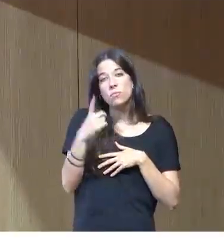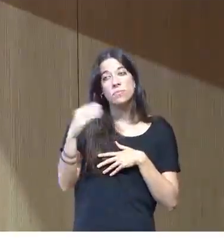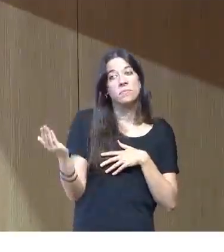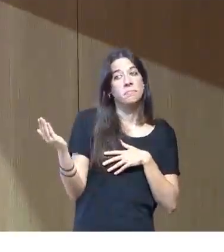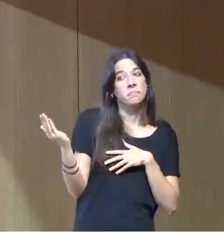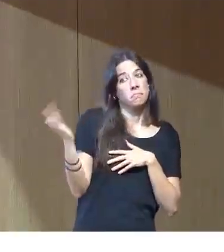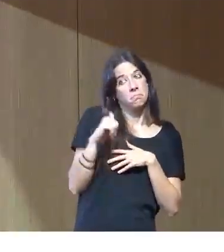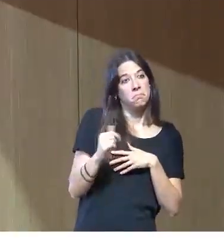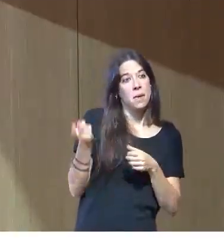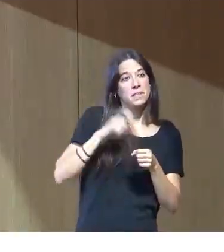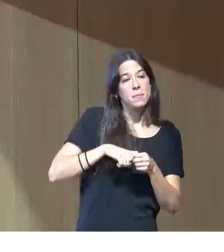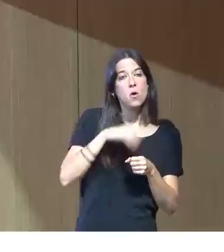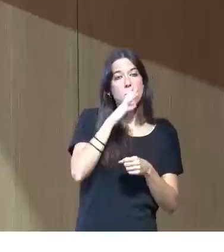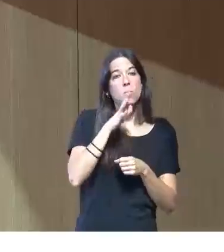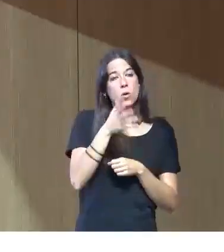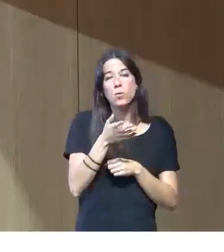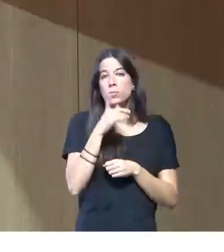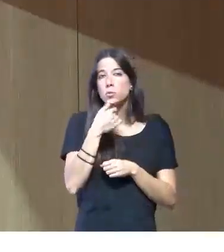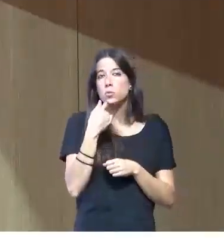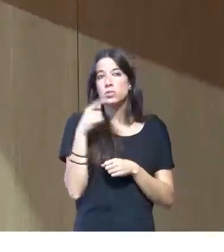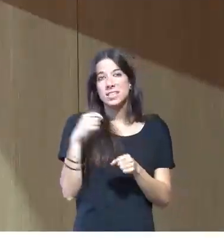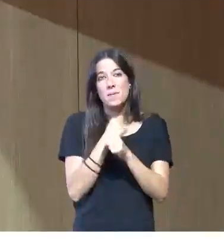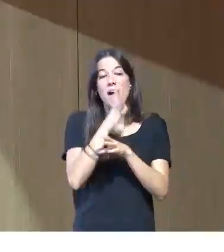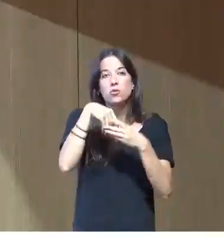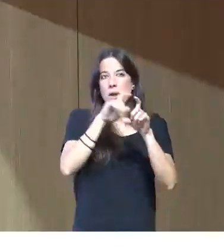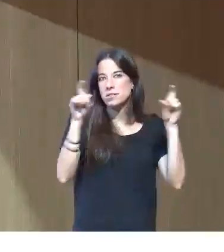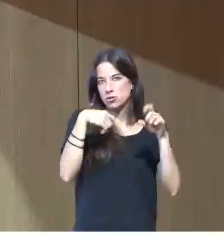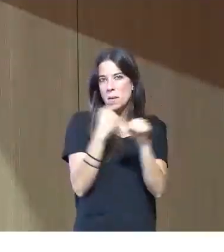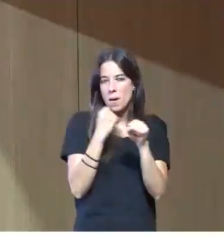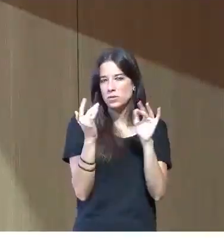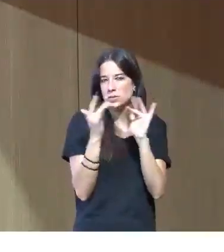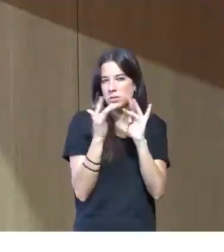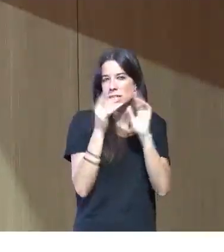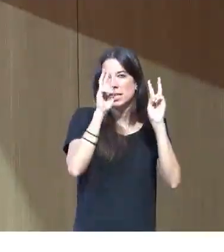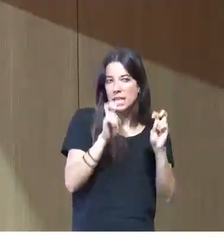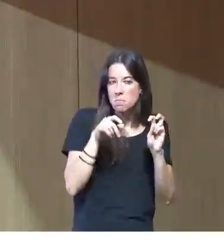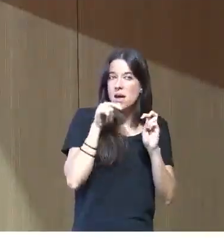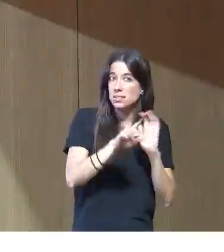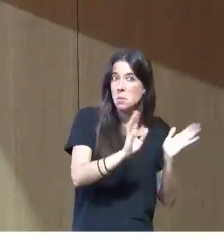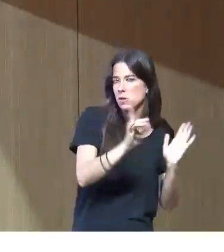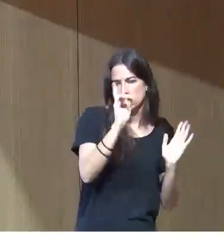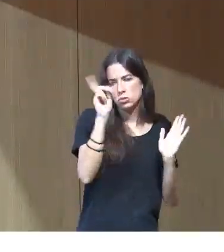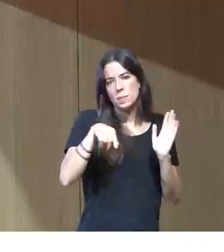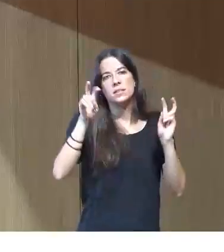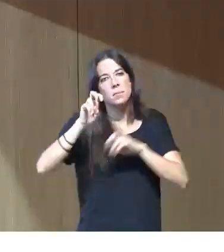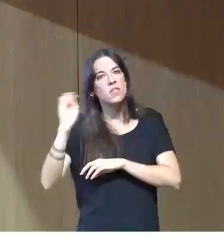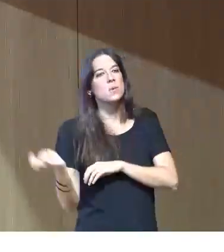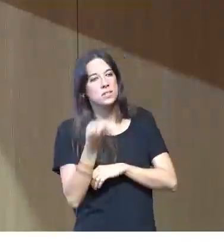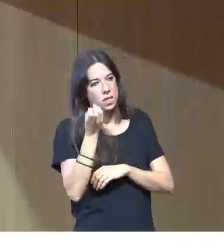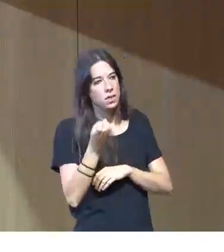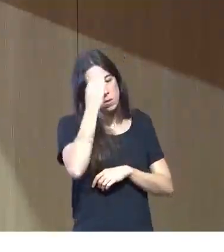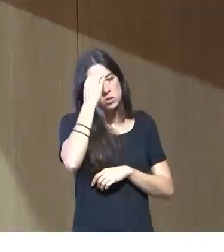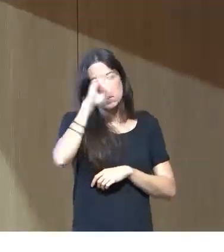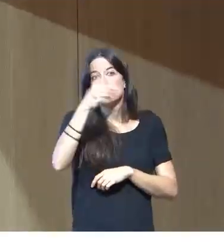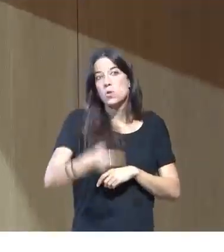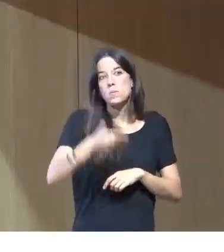que es una de las empresas con la que venimos trabajando muy estrechamente no solamente en estos temas sino también en temas de diversidad que yo creo que también es muy